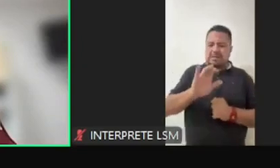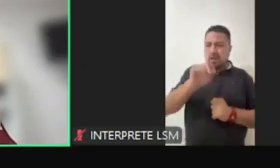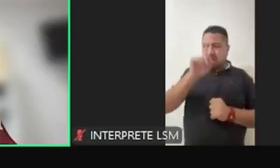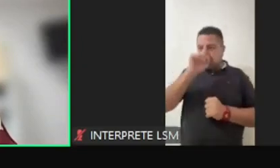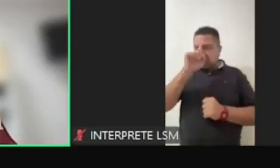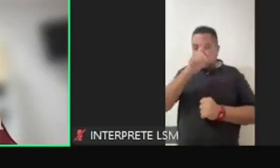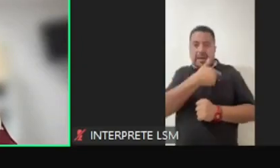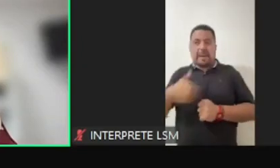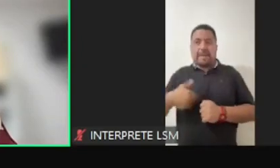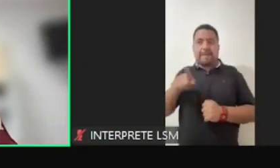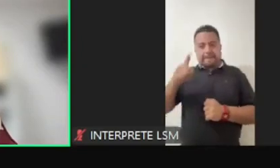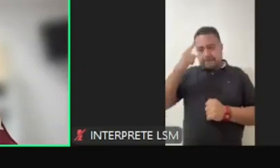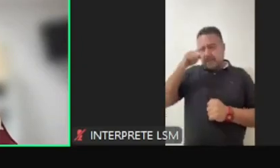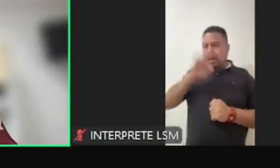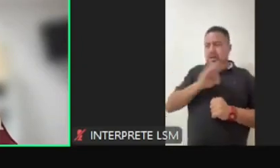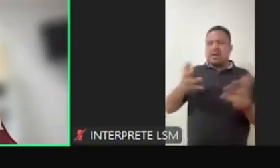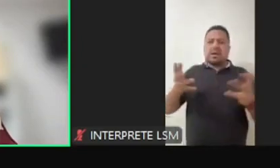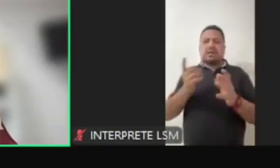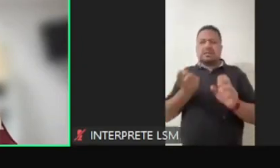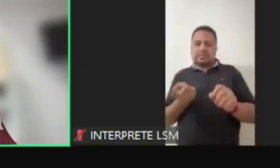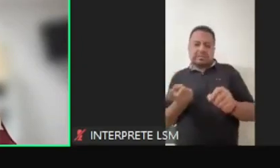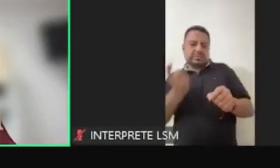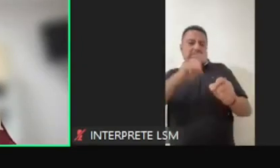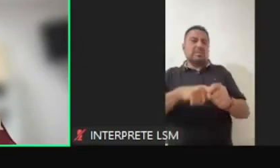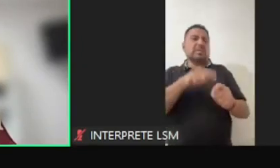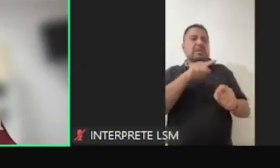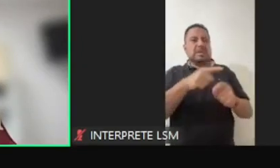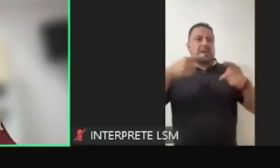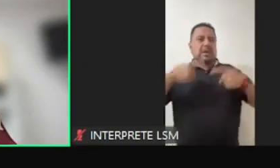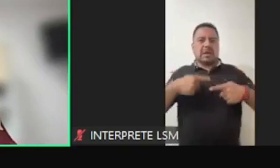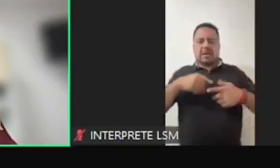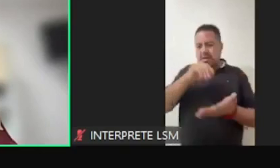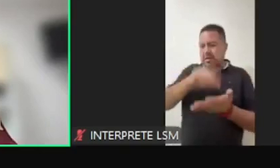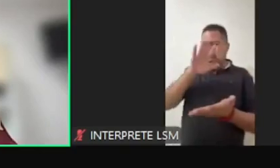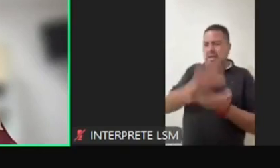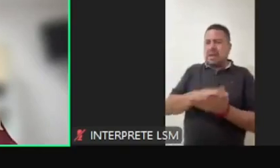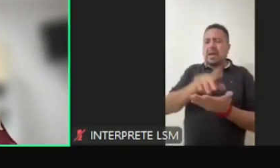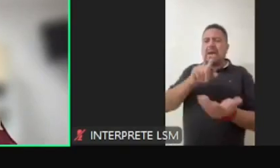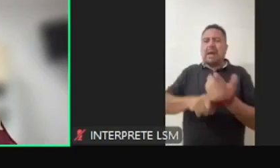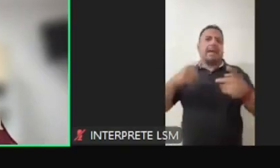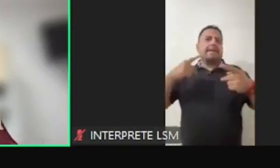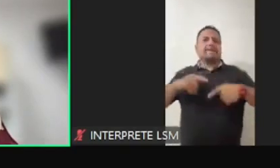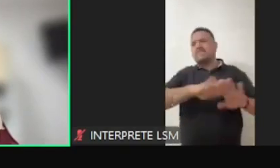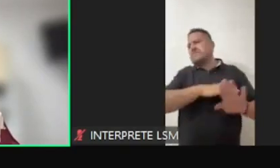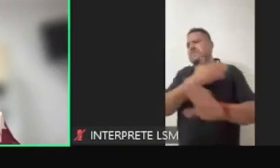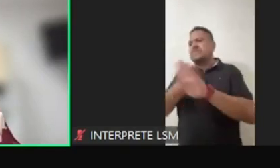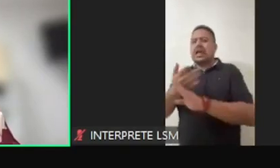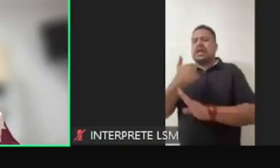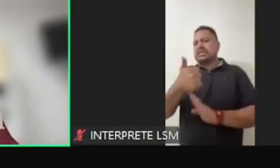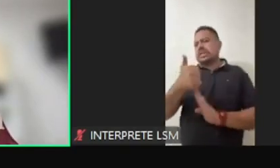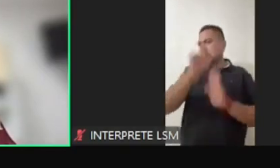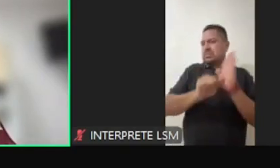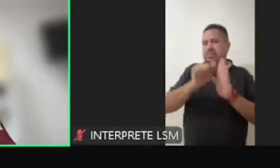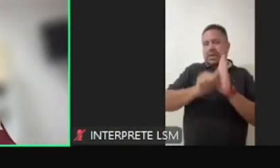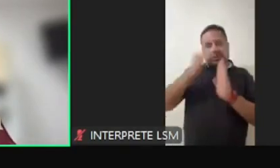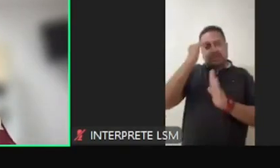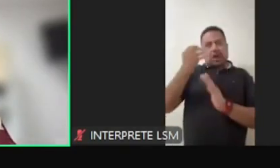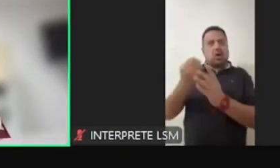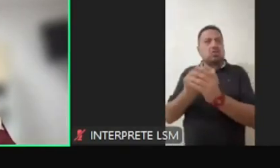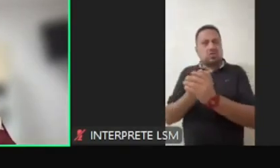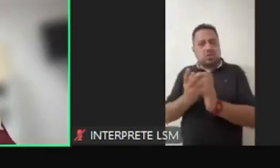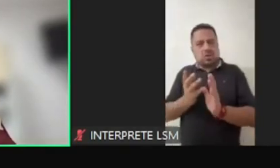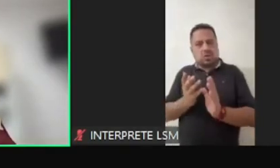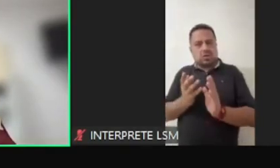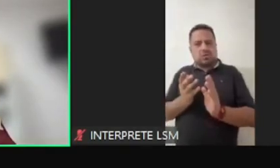presidenta para que realice la inscripción del denunciado en el registro de personas agresoras por un plazo de 6 meses adicionalmente